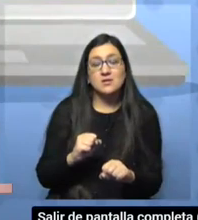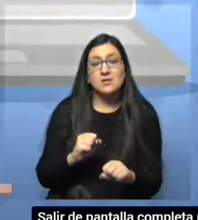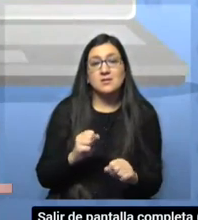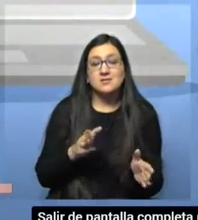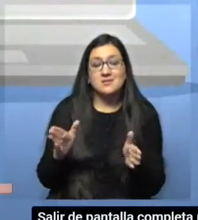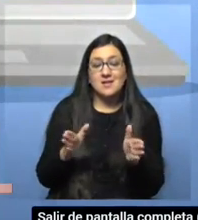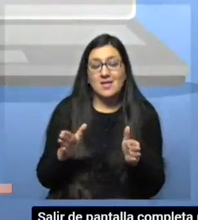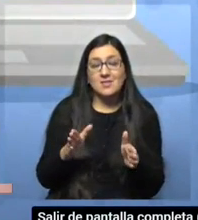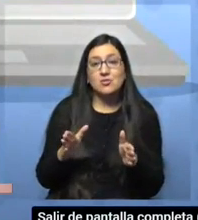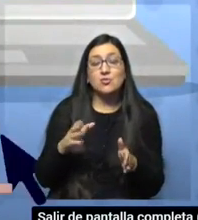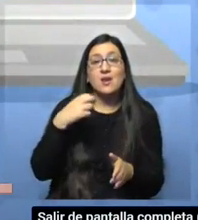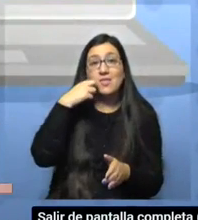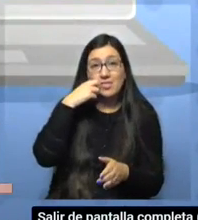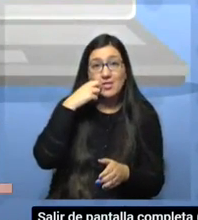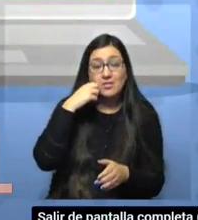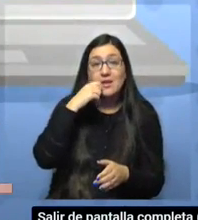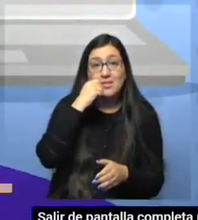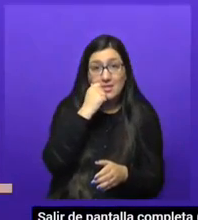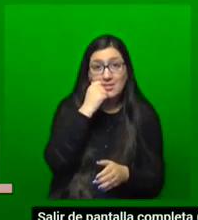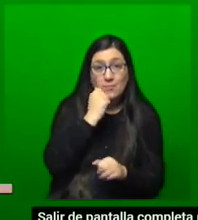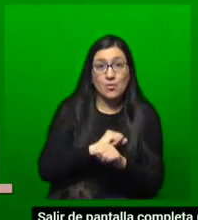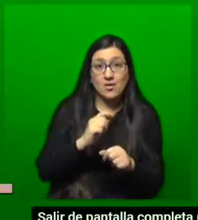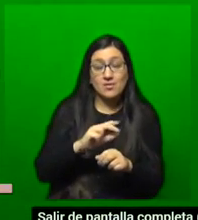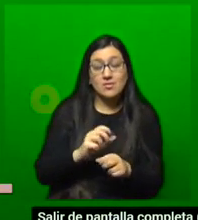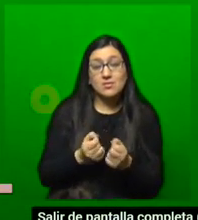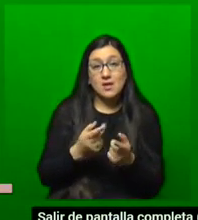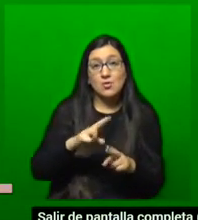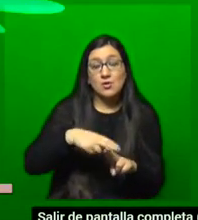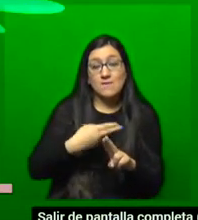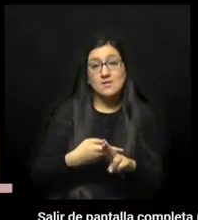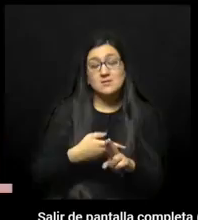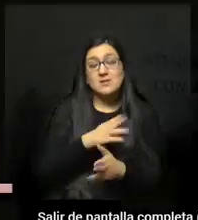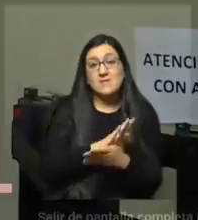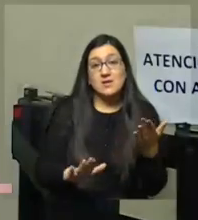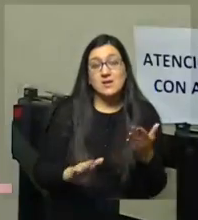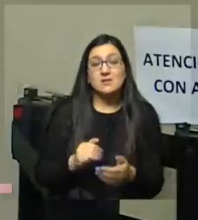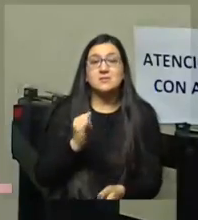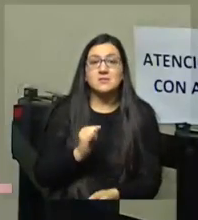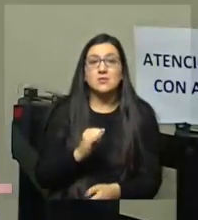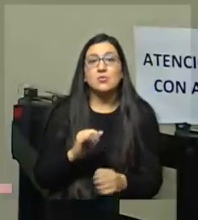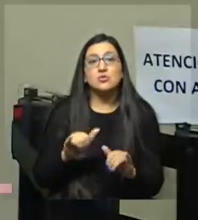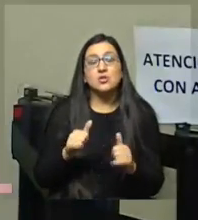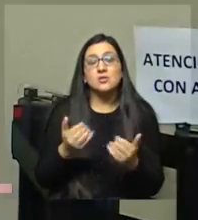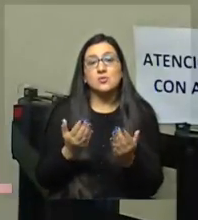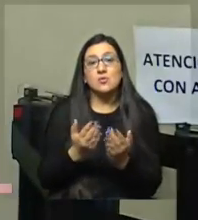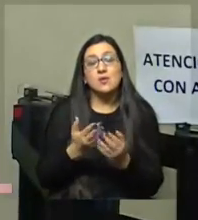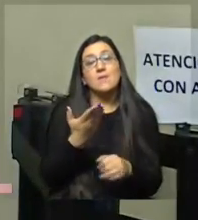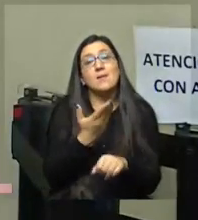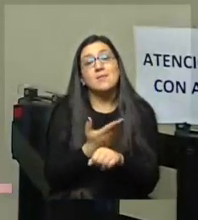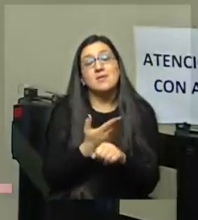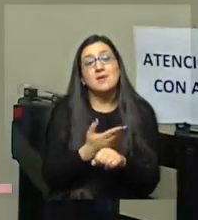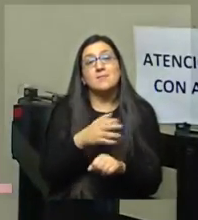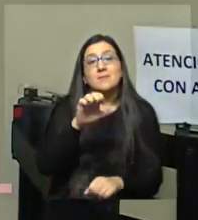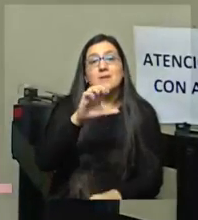rango etario se le pueda otorgar la beca nuevamente? Sí, sí, sí. En ese caso, cuando ya están cursando, se le va a pedir escolaridad.